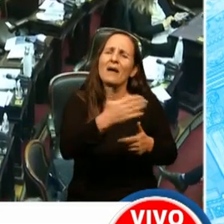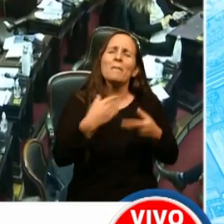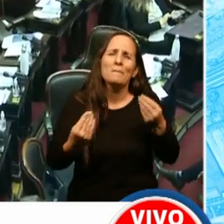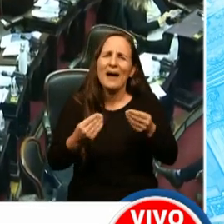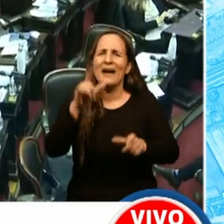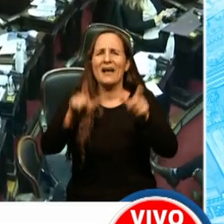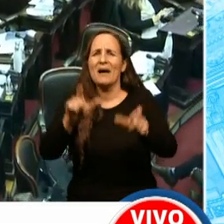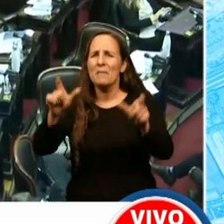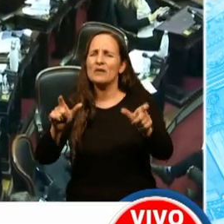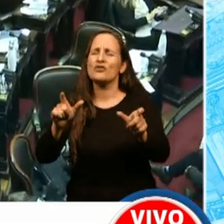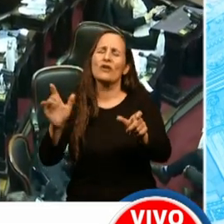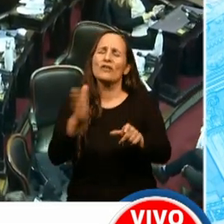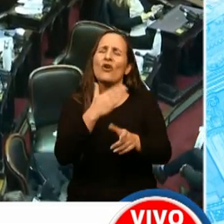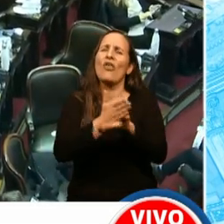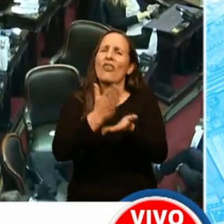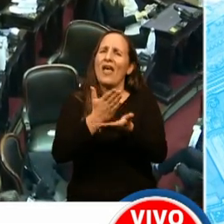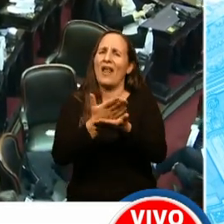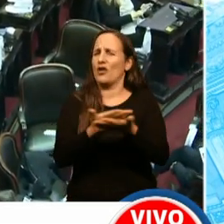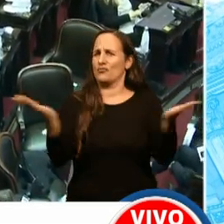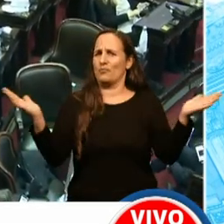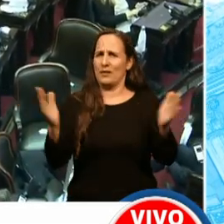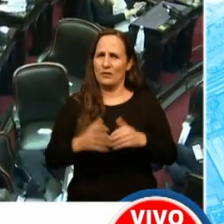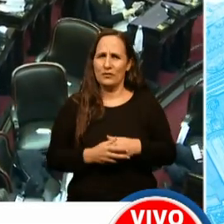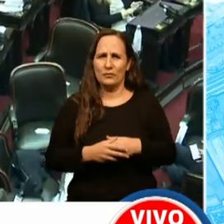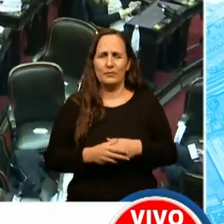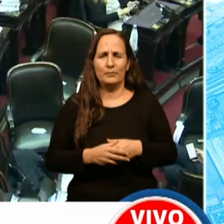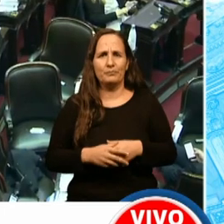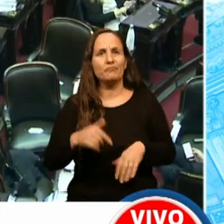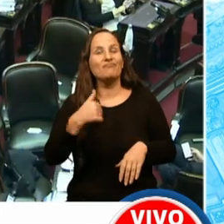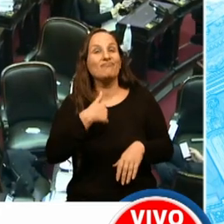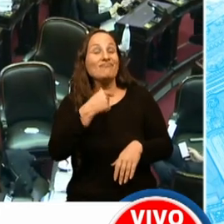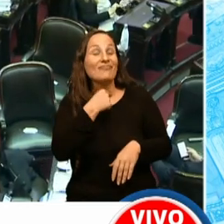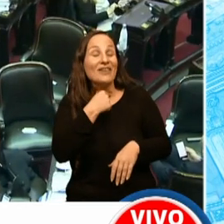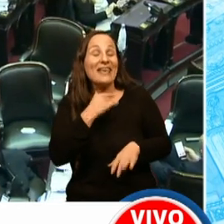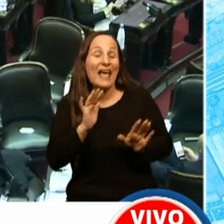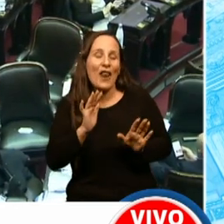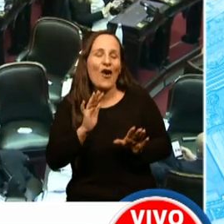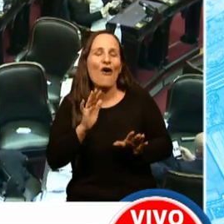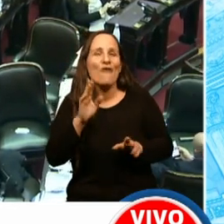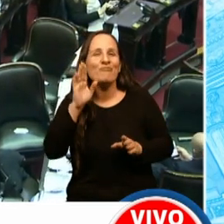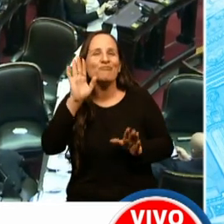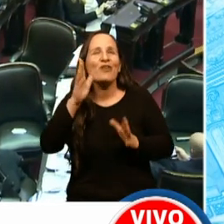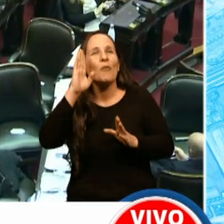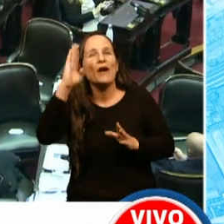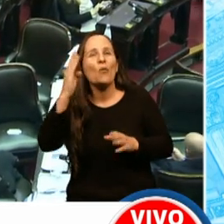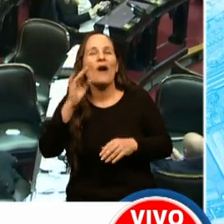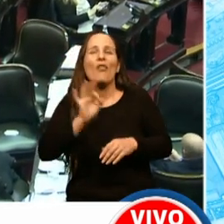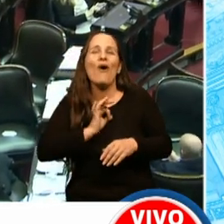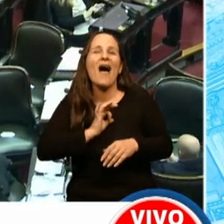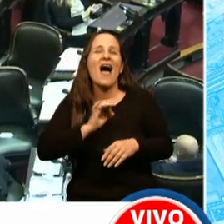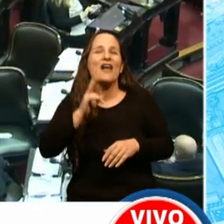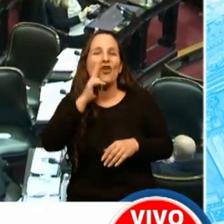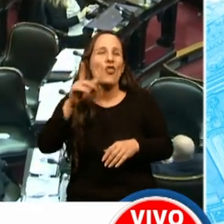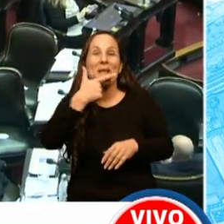ciudadanas derecho plenamente pero haciendo memoria recordar en el año